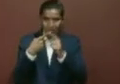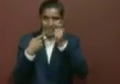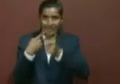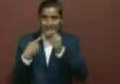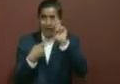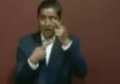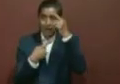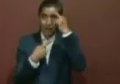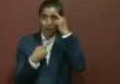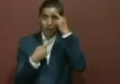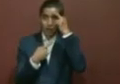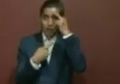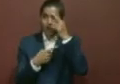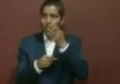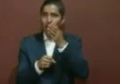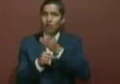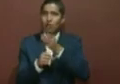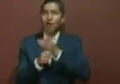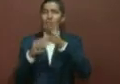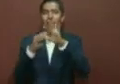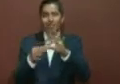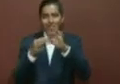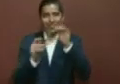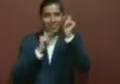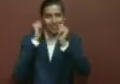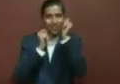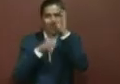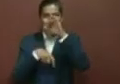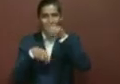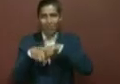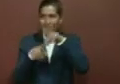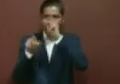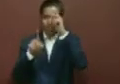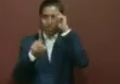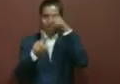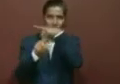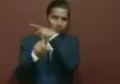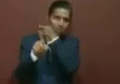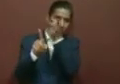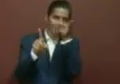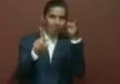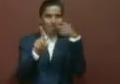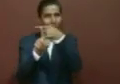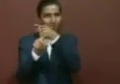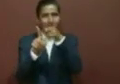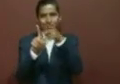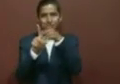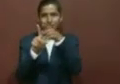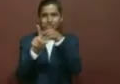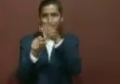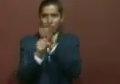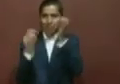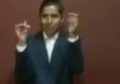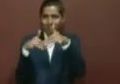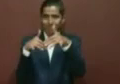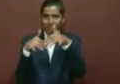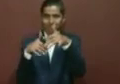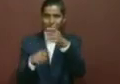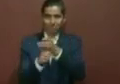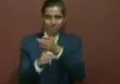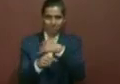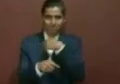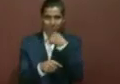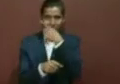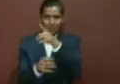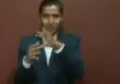acuérdense que hoy es día de hablar del turismo y la cultura, para que no se vaya a perder la esencia del encuentro. Vale